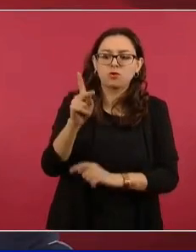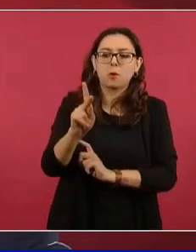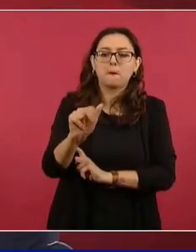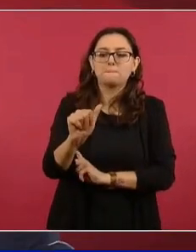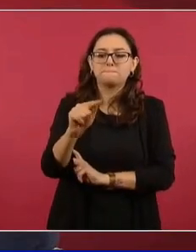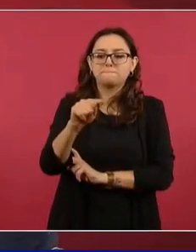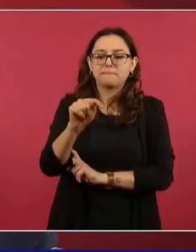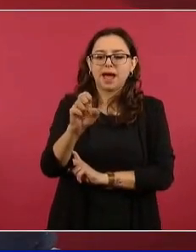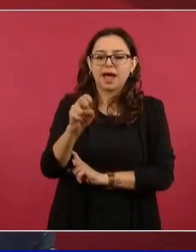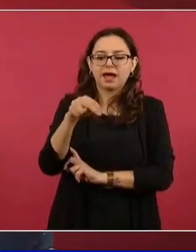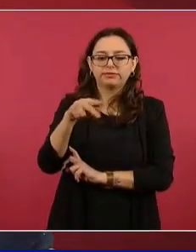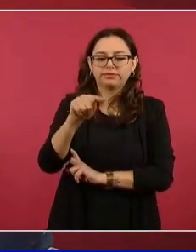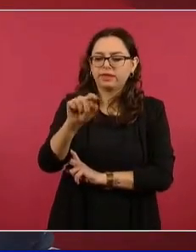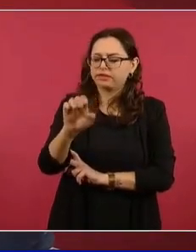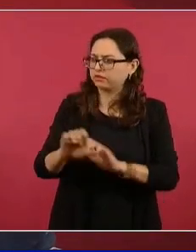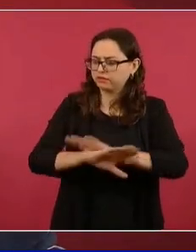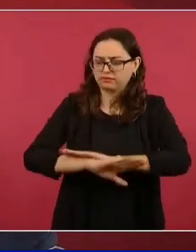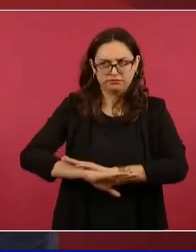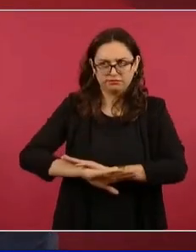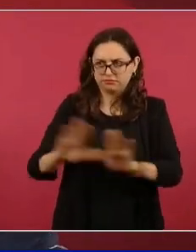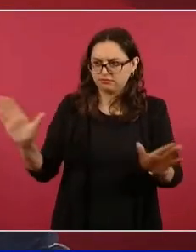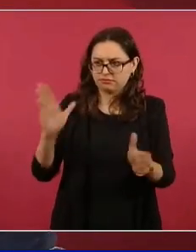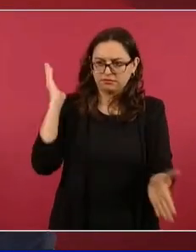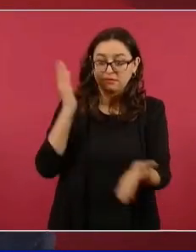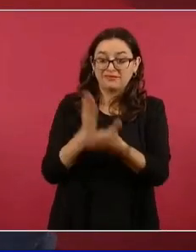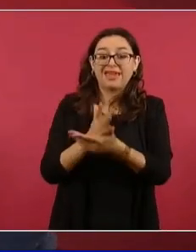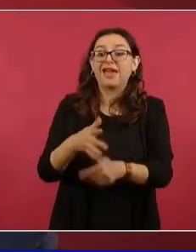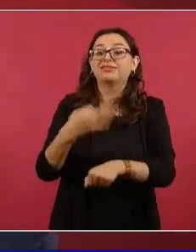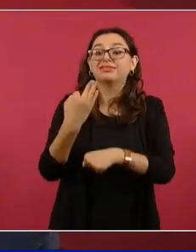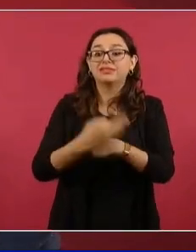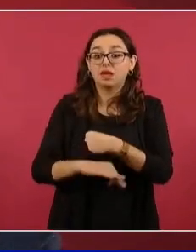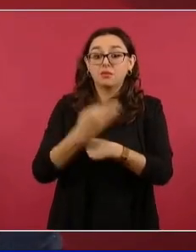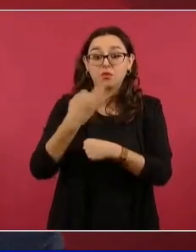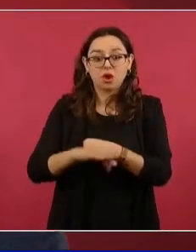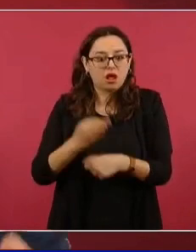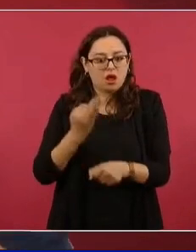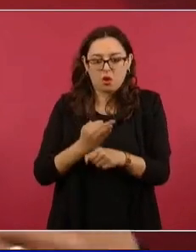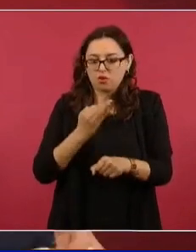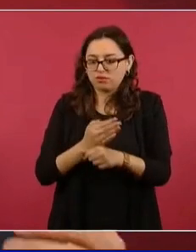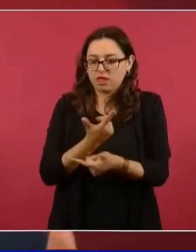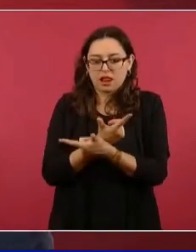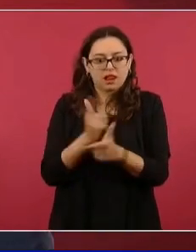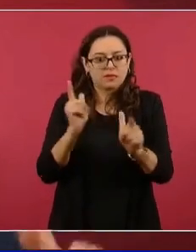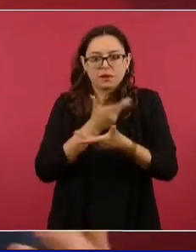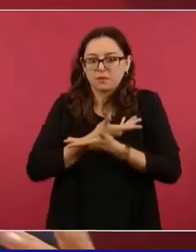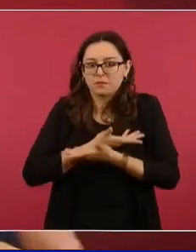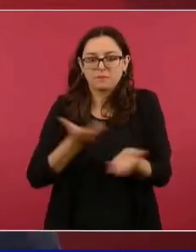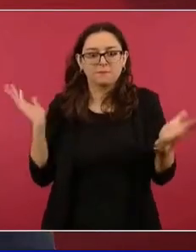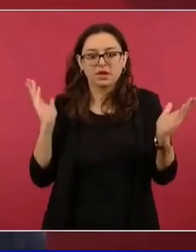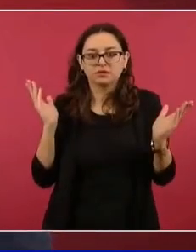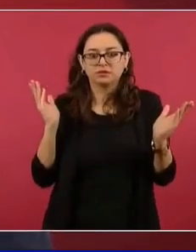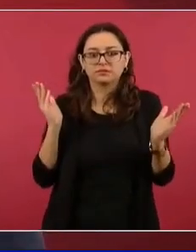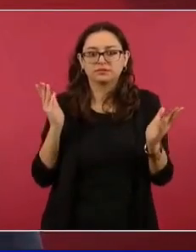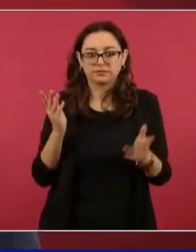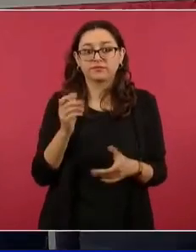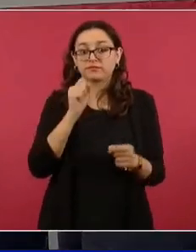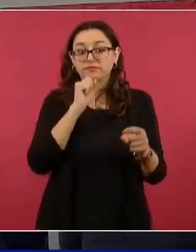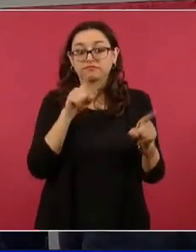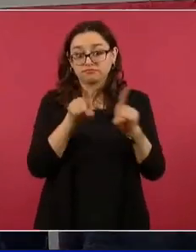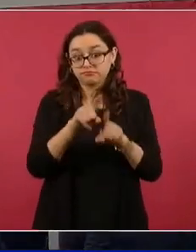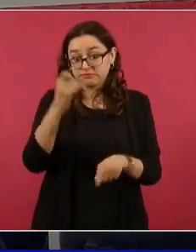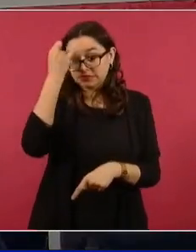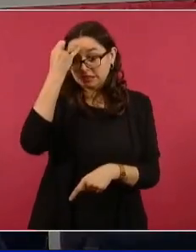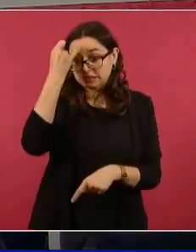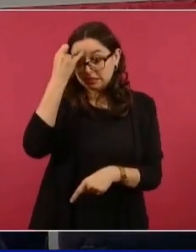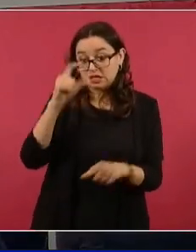que propusieron tanto Sudáfrica como la India en la Organización Mundial de Comercio, en la que se buscaba una